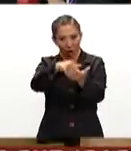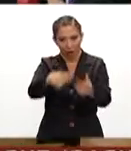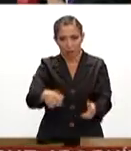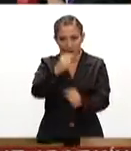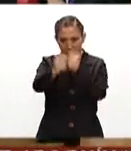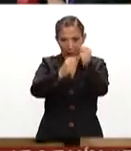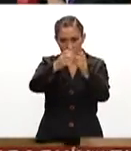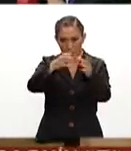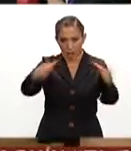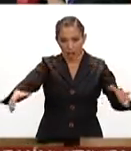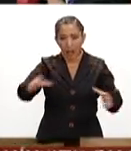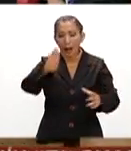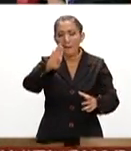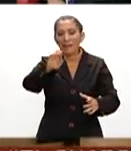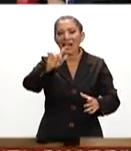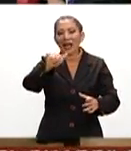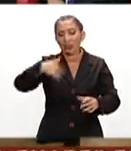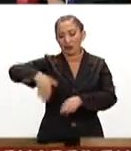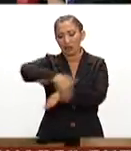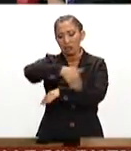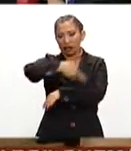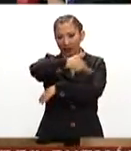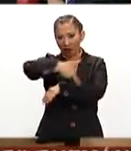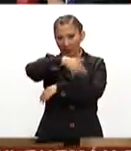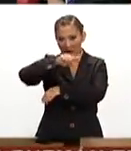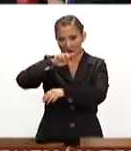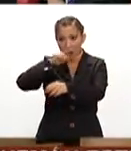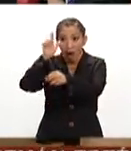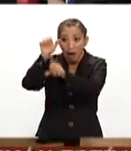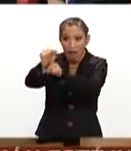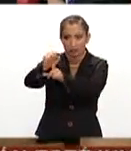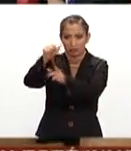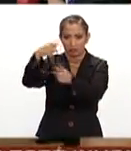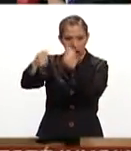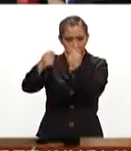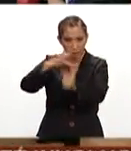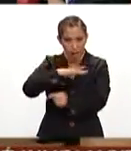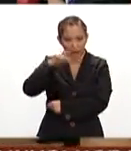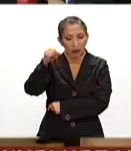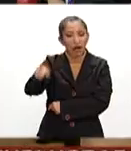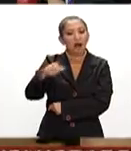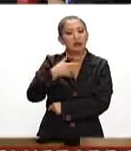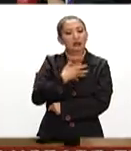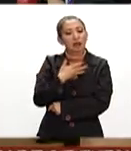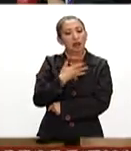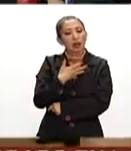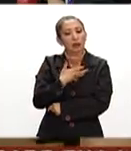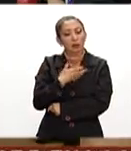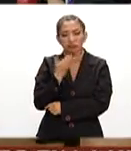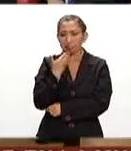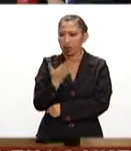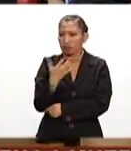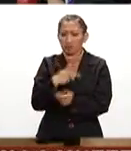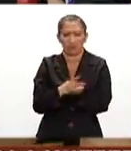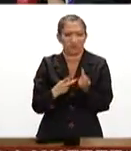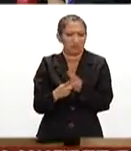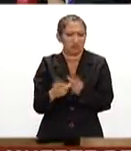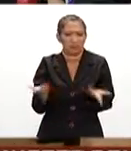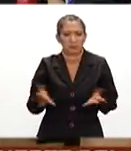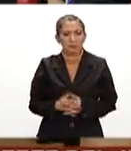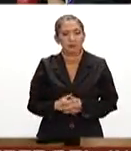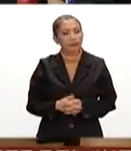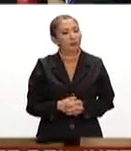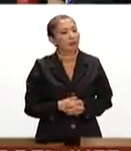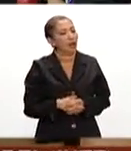venta, que es Belgrado y Paseo de la Reforma, ahí nos pueden encontrar. Y tenemos muy buenos productos. A